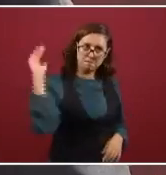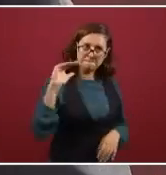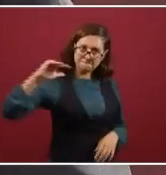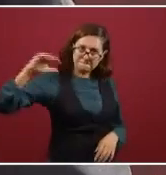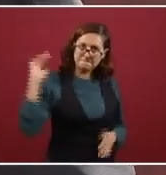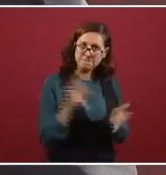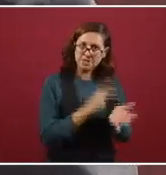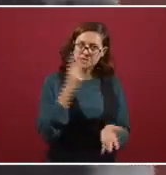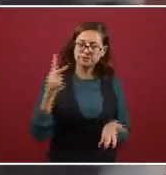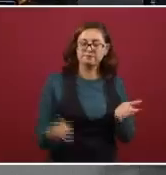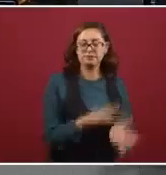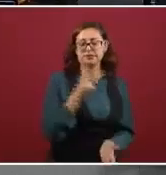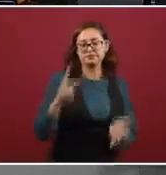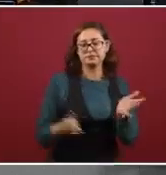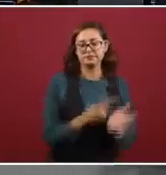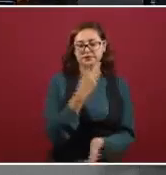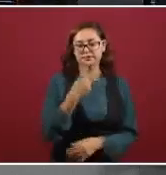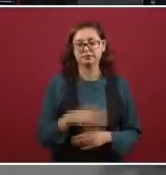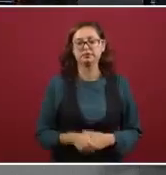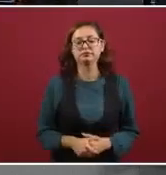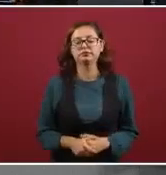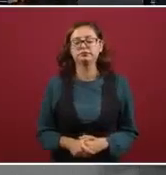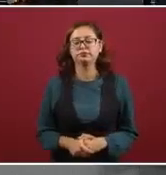insistencia de México.